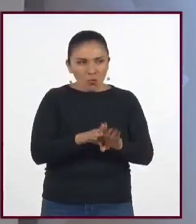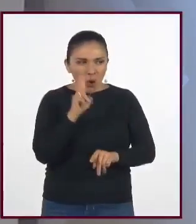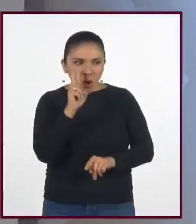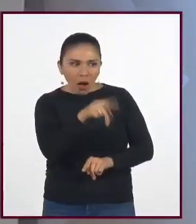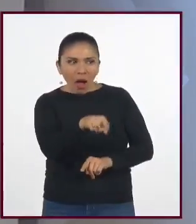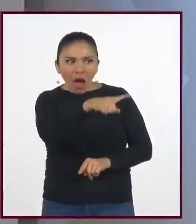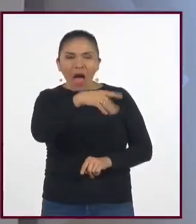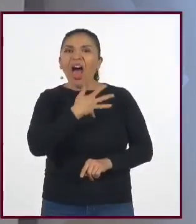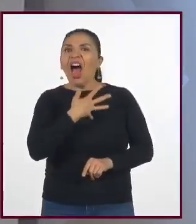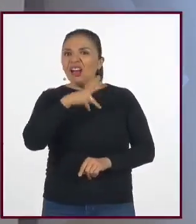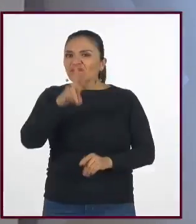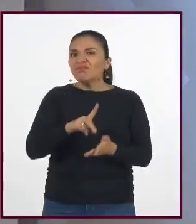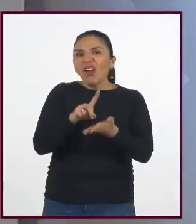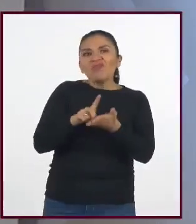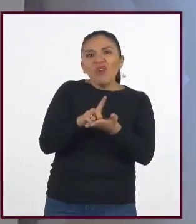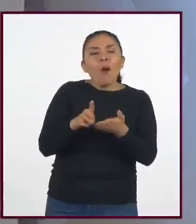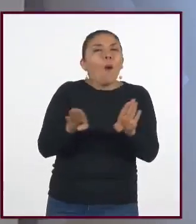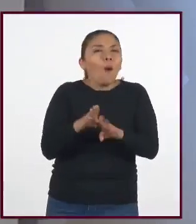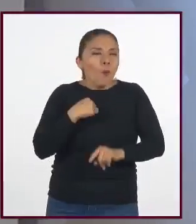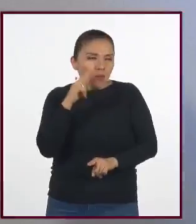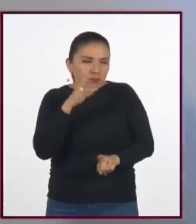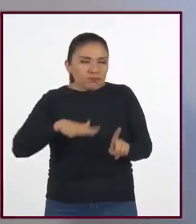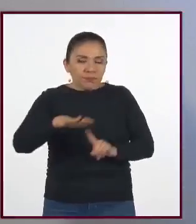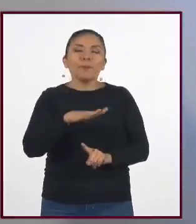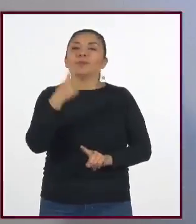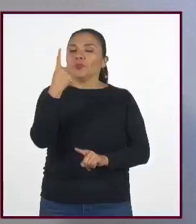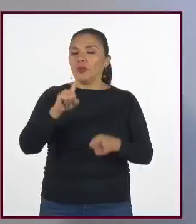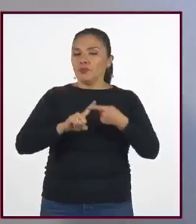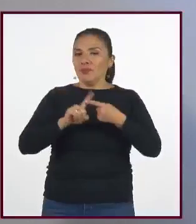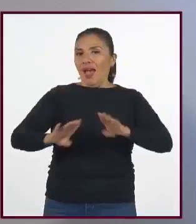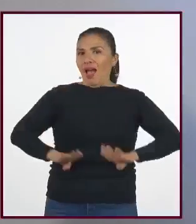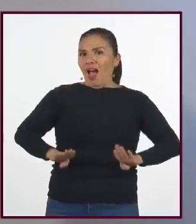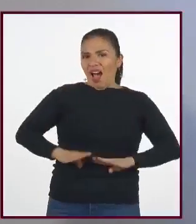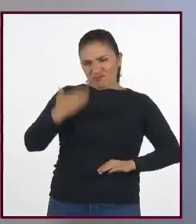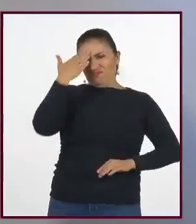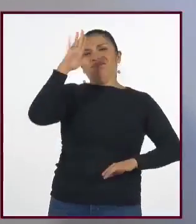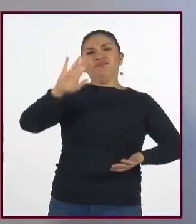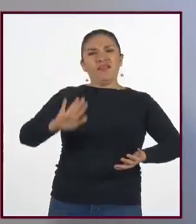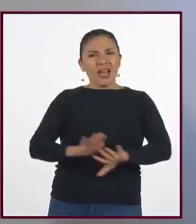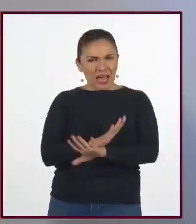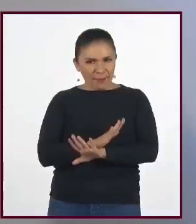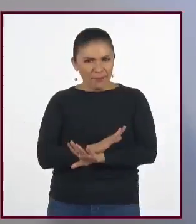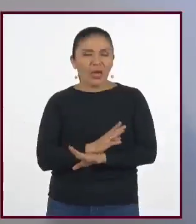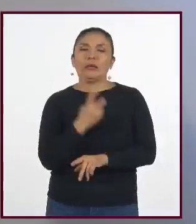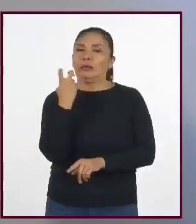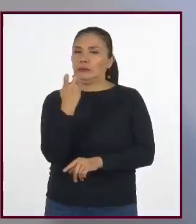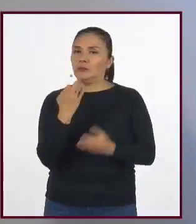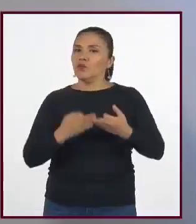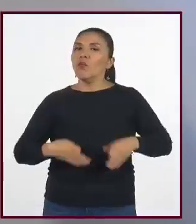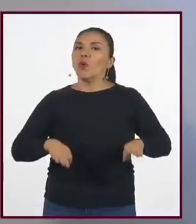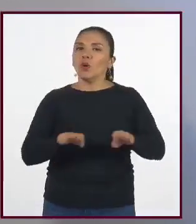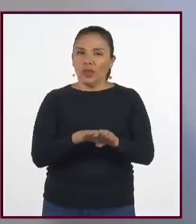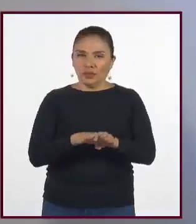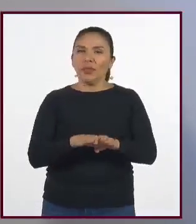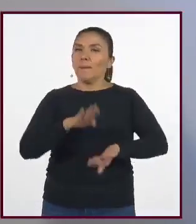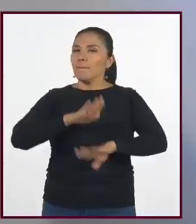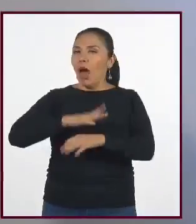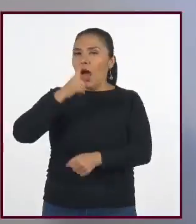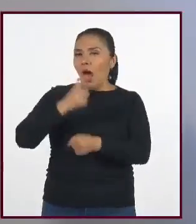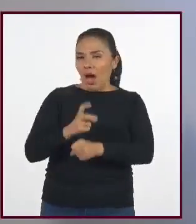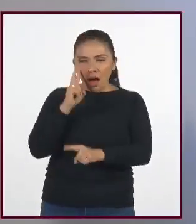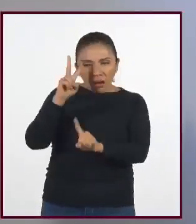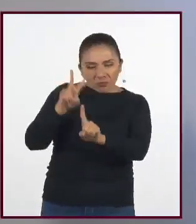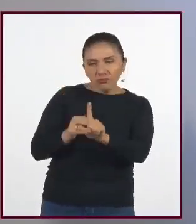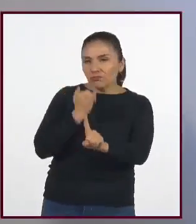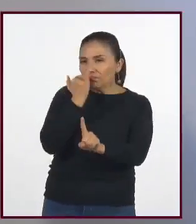consumen sustancias los jóvenes? Sí, cambios de comportamiento drásticos es uno de los síntomas, de los signos de alerta